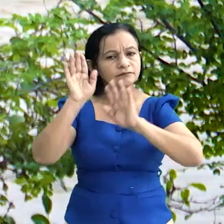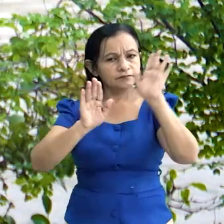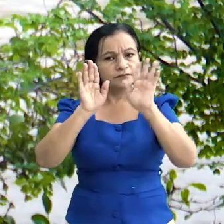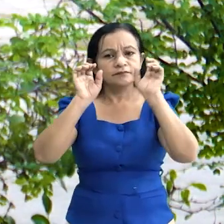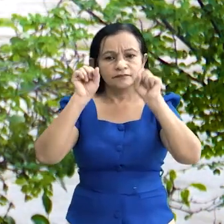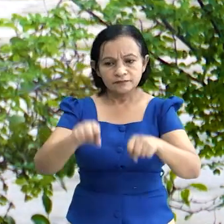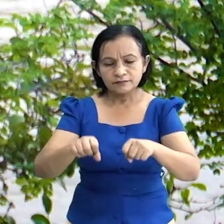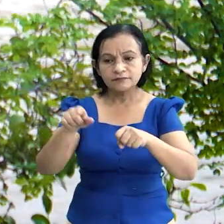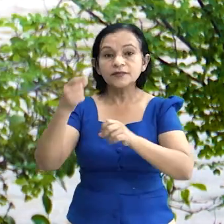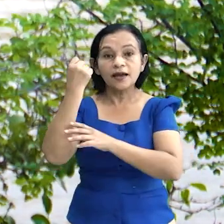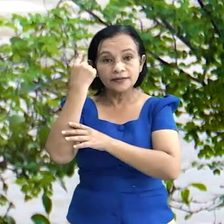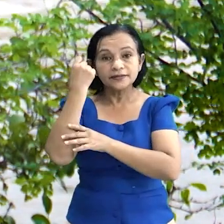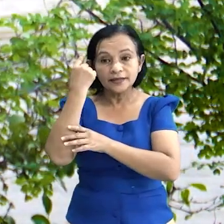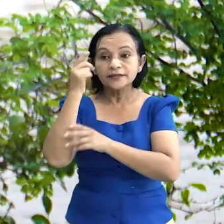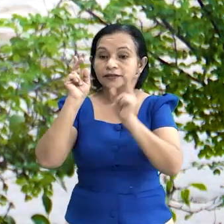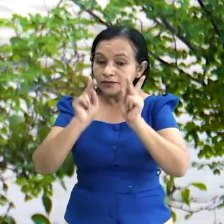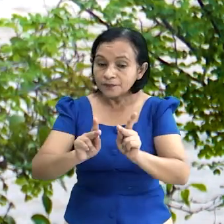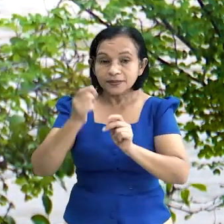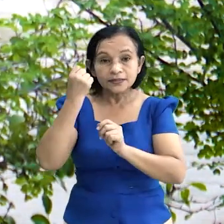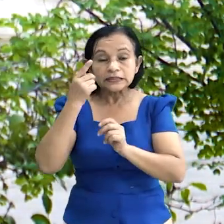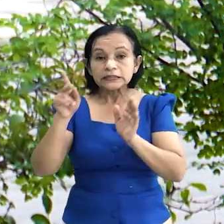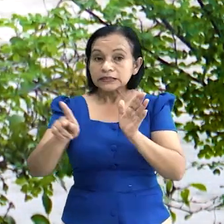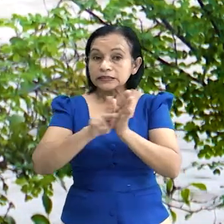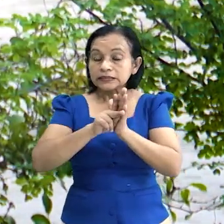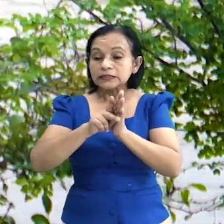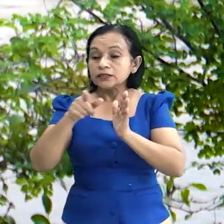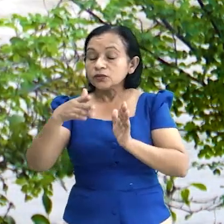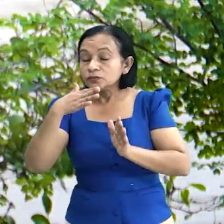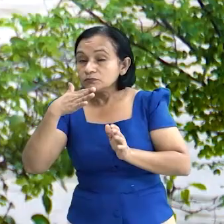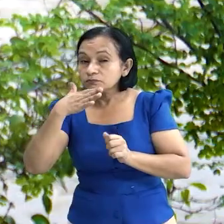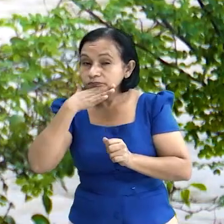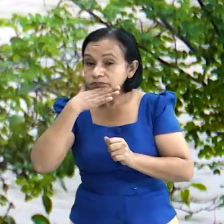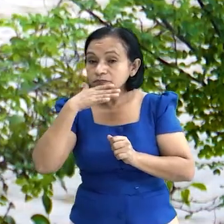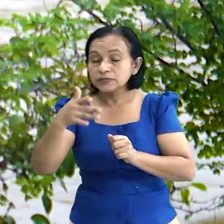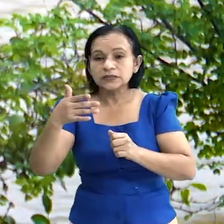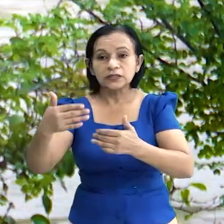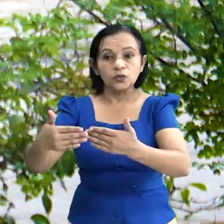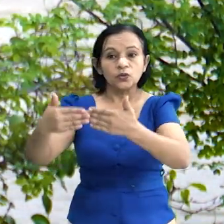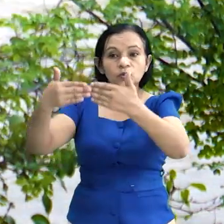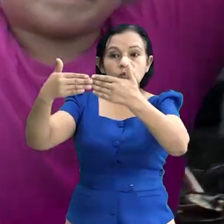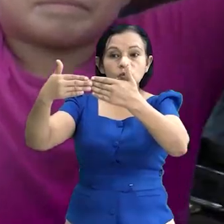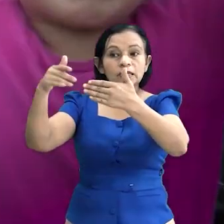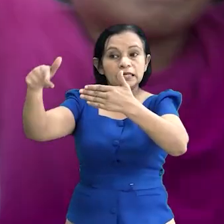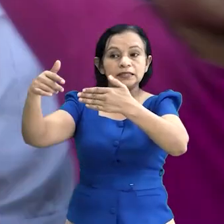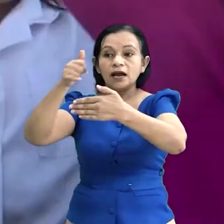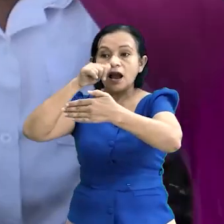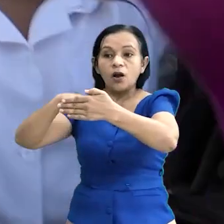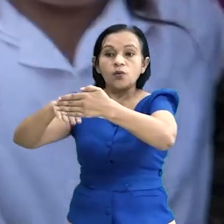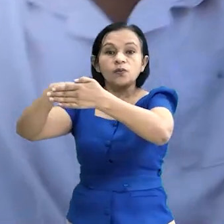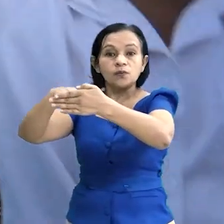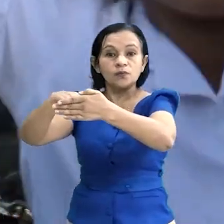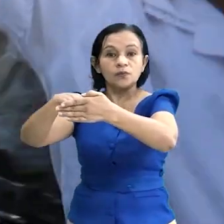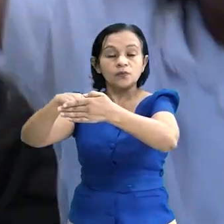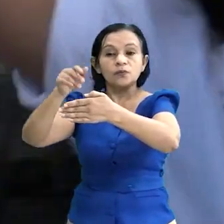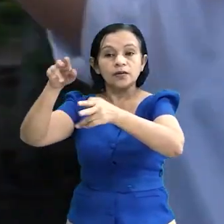La población ya entendió el peligro y la amenaza de la presa y el río. Los niños ya